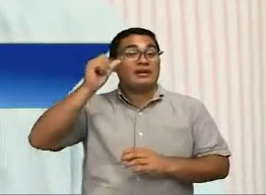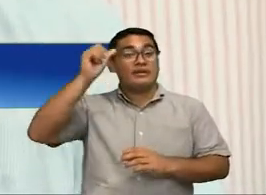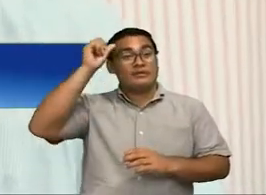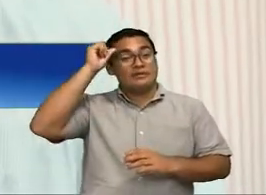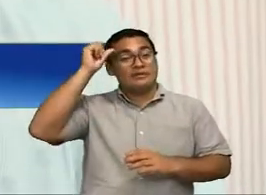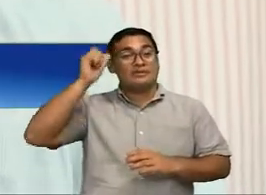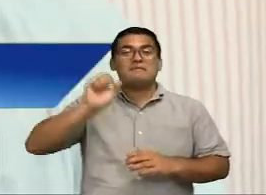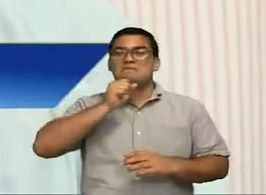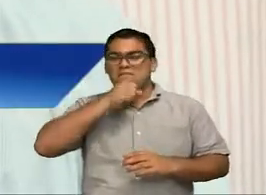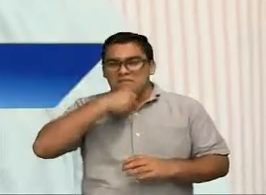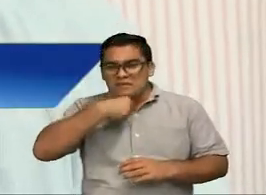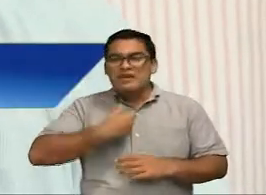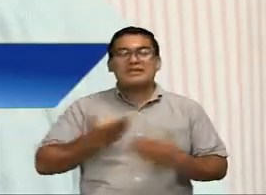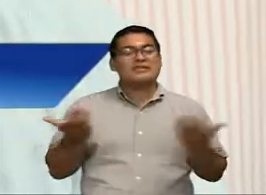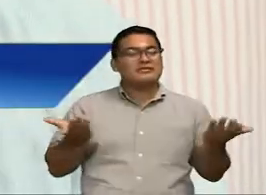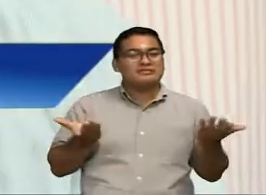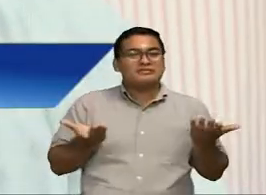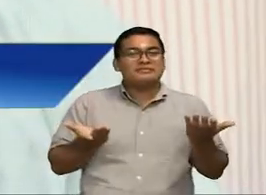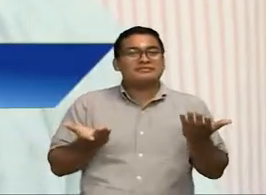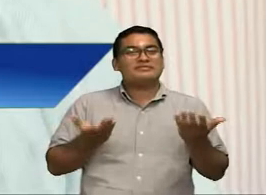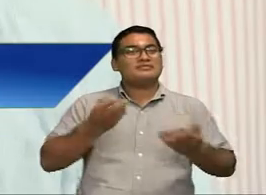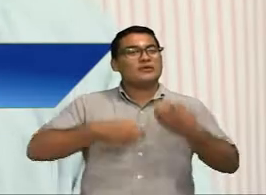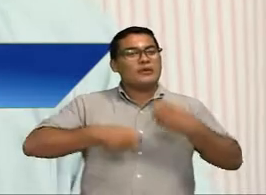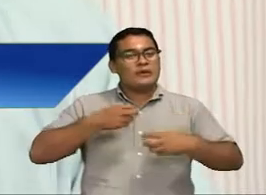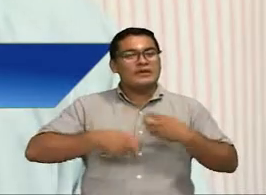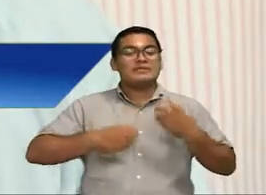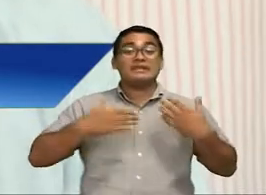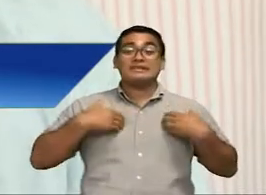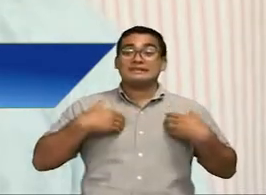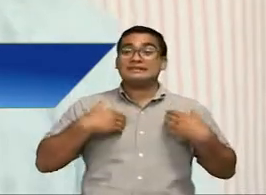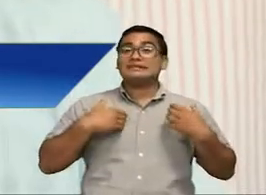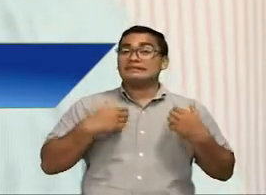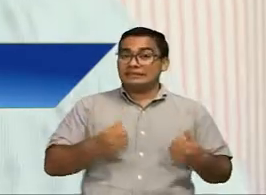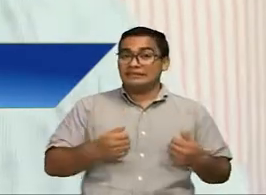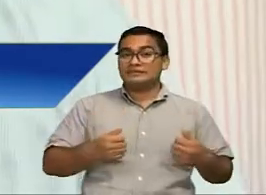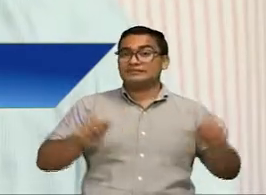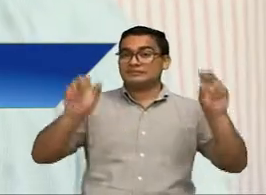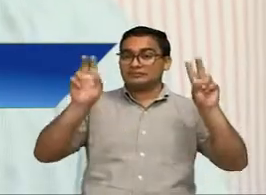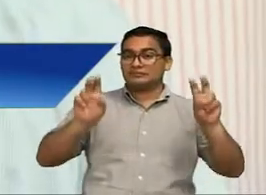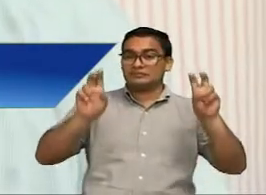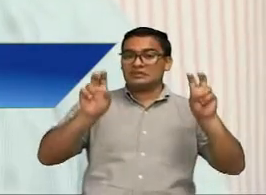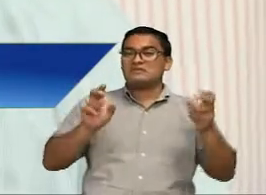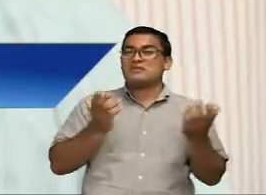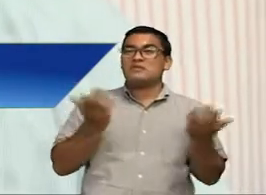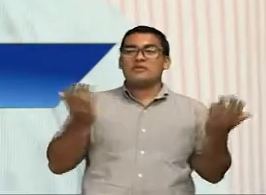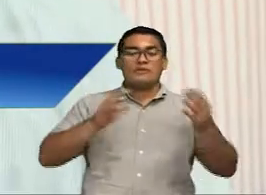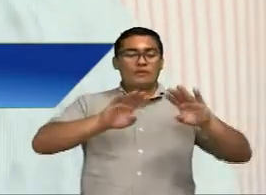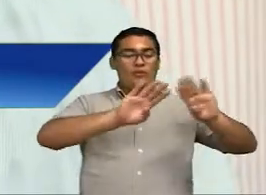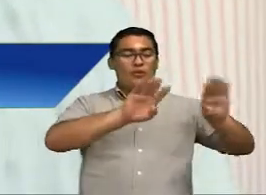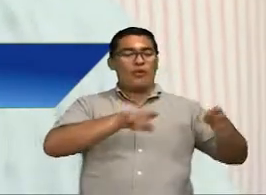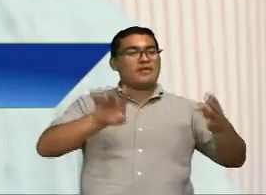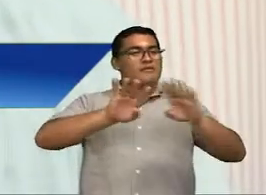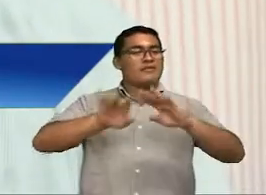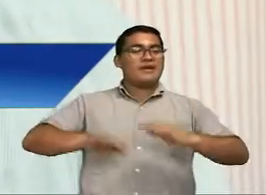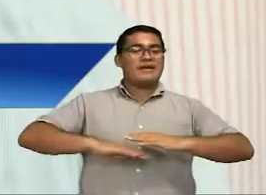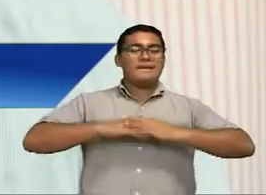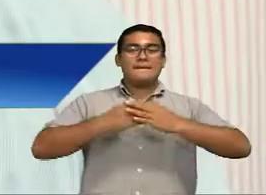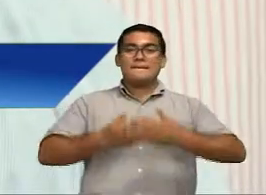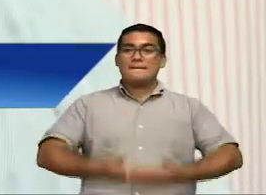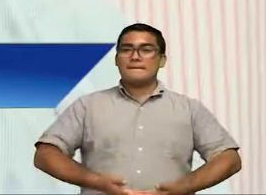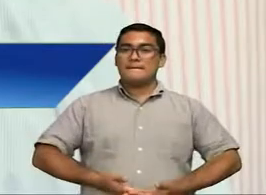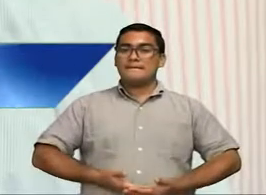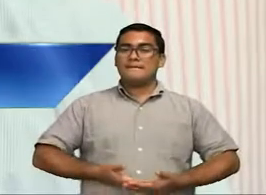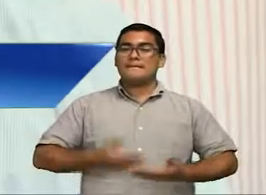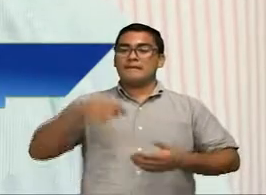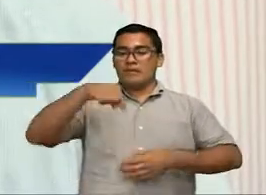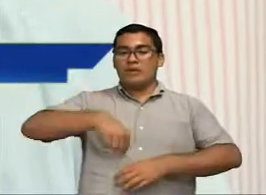los adultos mayores y, por supuesto, también vemos los temas de acerca de las mujeres embarazadas. El día de hoy nos trasladamos